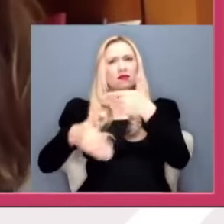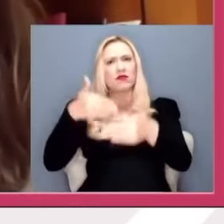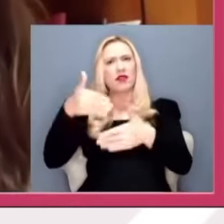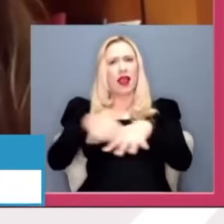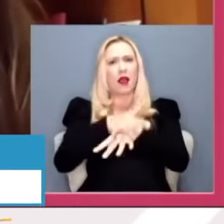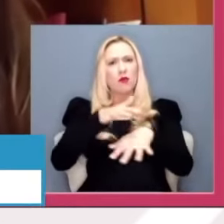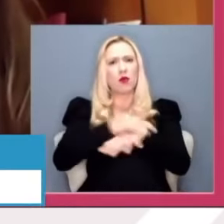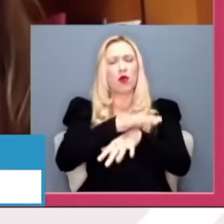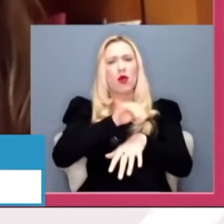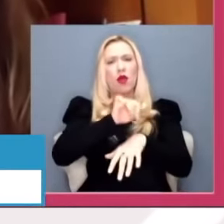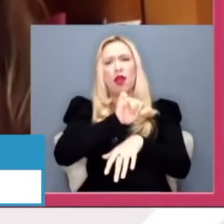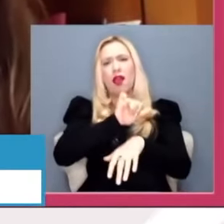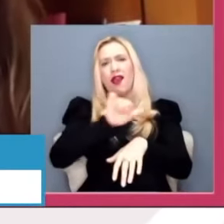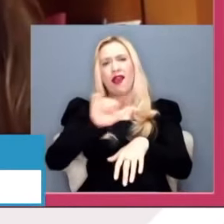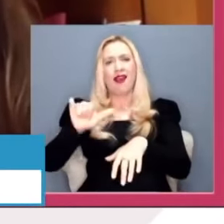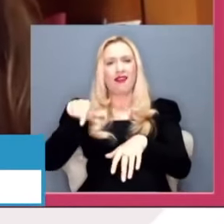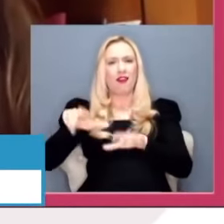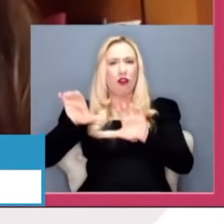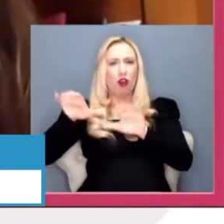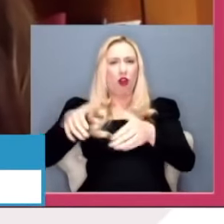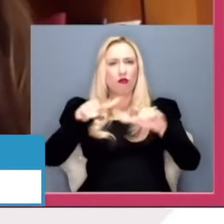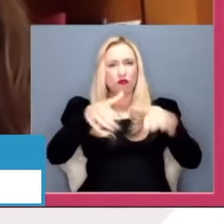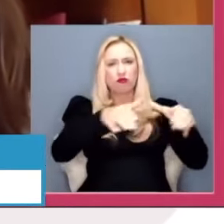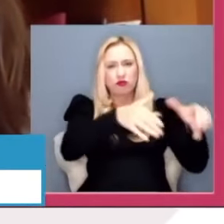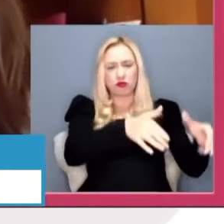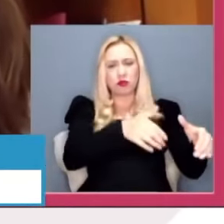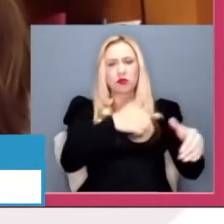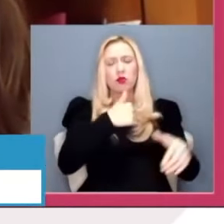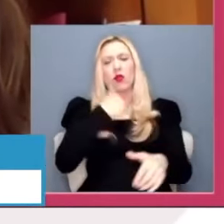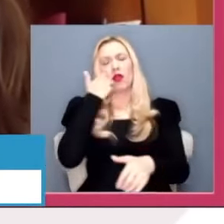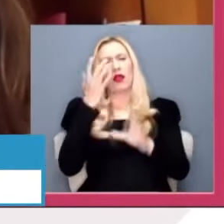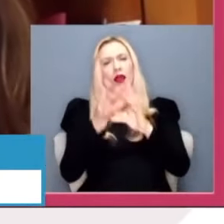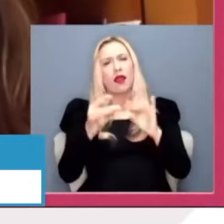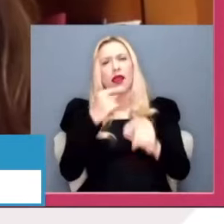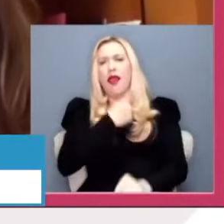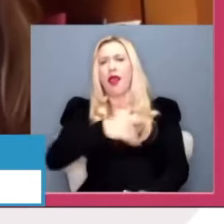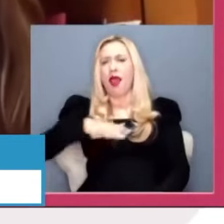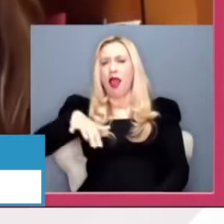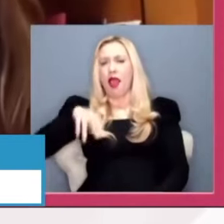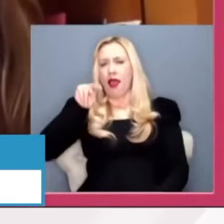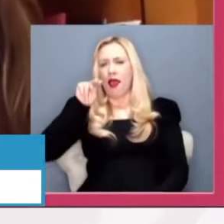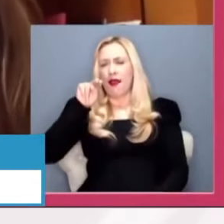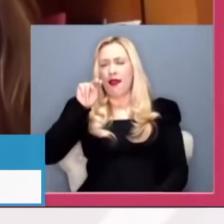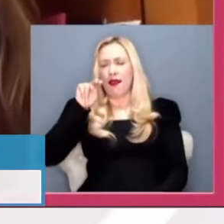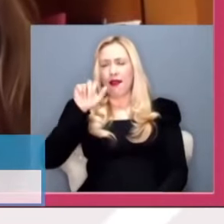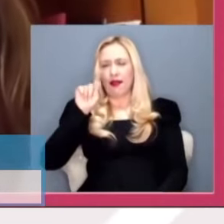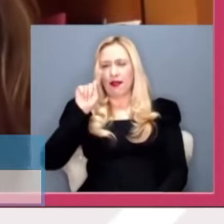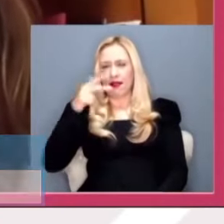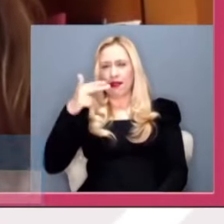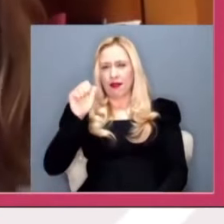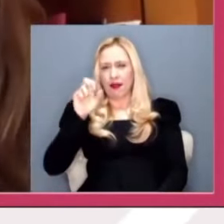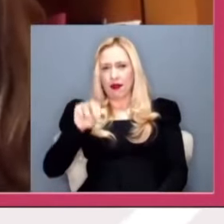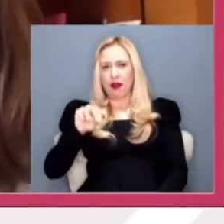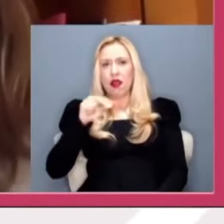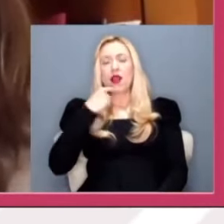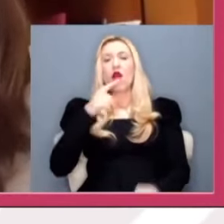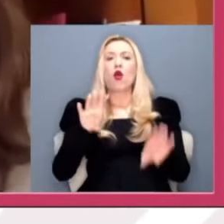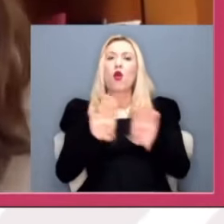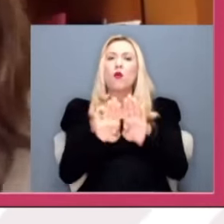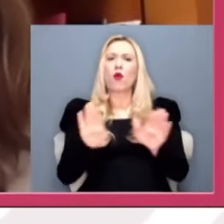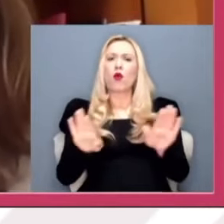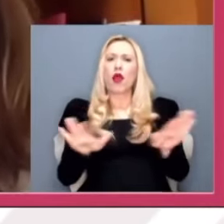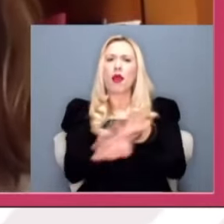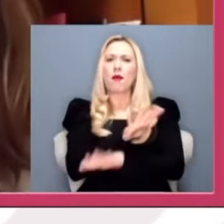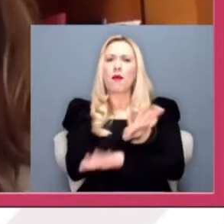quería retomar algo que Nathan estaba comentando y que tiene que ver con la cuestión del acceso al cambio de acta por la vía